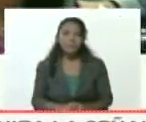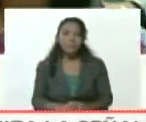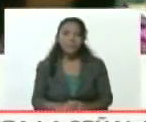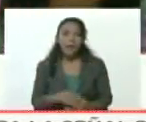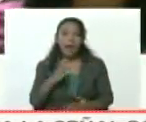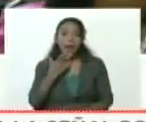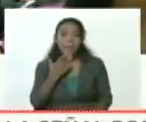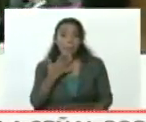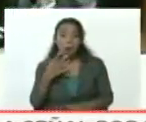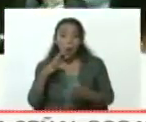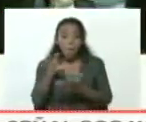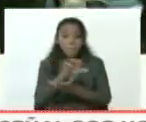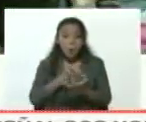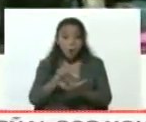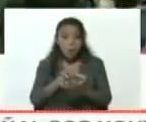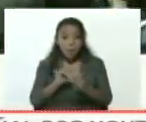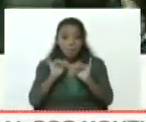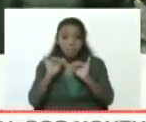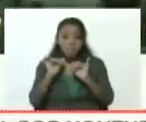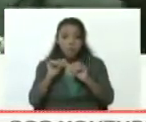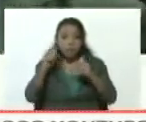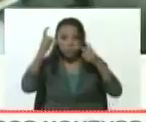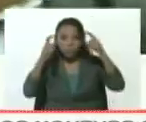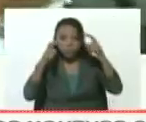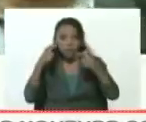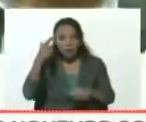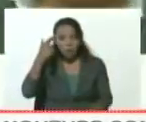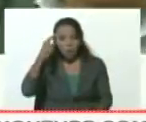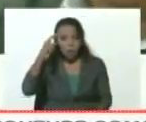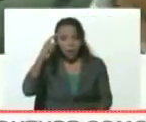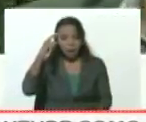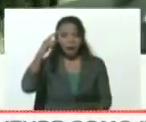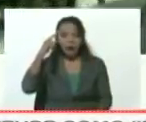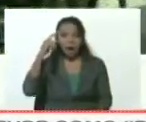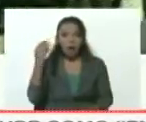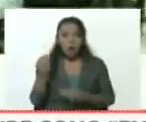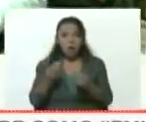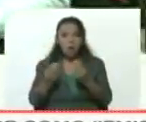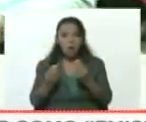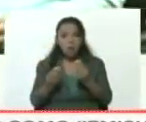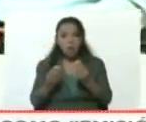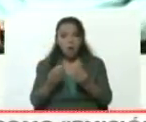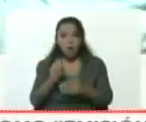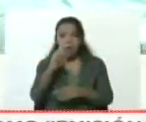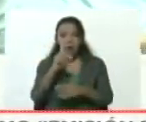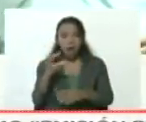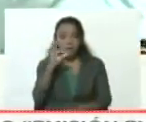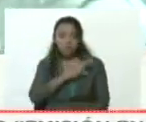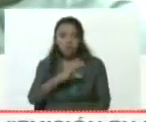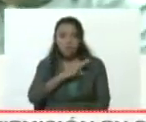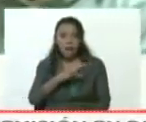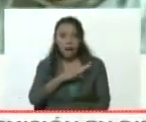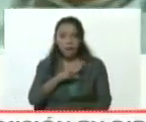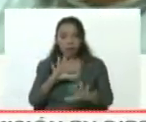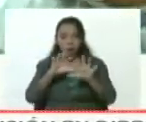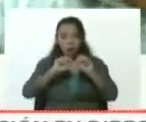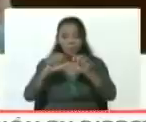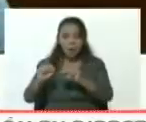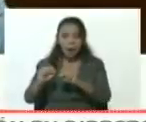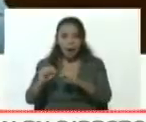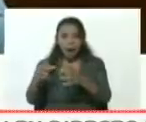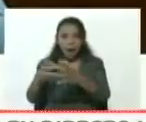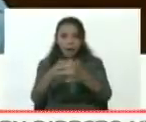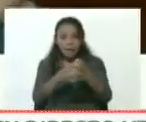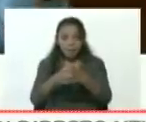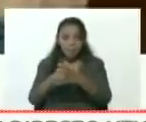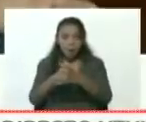problema, él mismo resolvía. Y se recuerdan, Venezuela debe acordarse, cuando hubo necesidad de comprar equipo para sacarle cédula a la gente, porque la